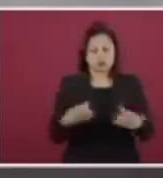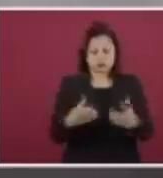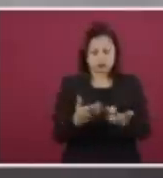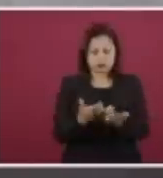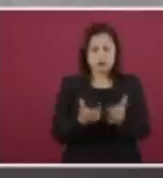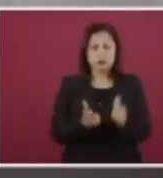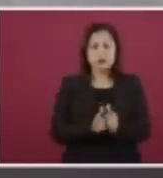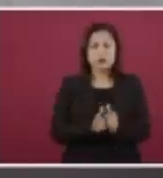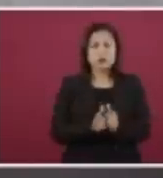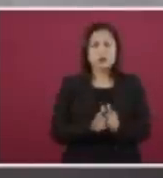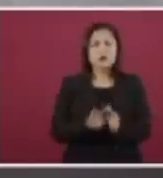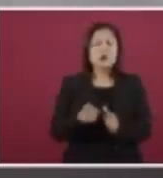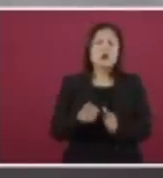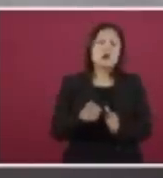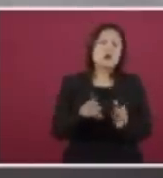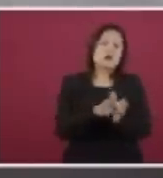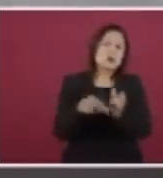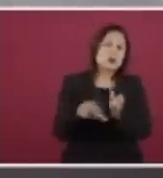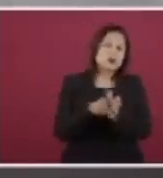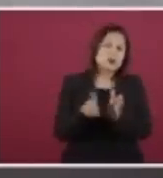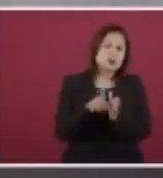en el 68?